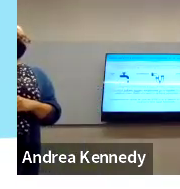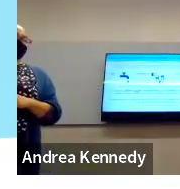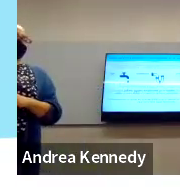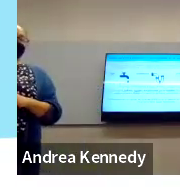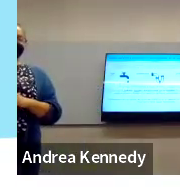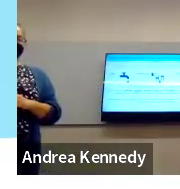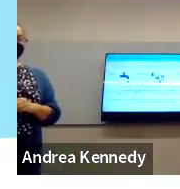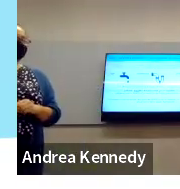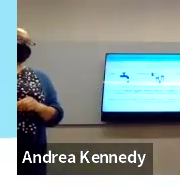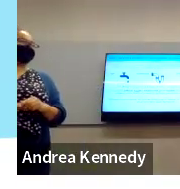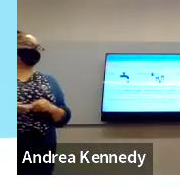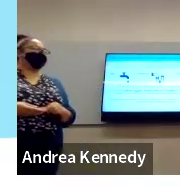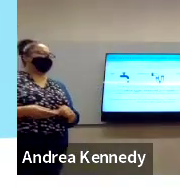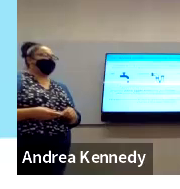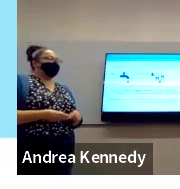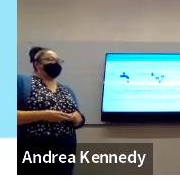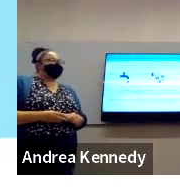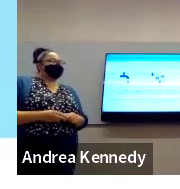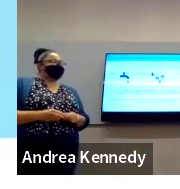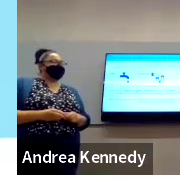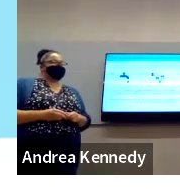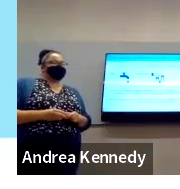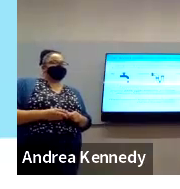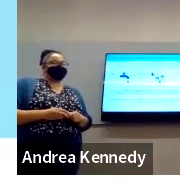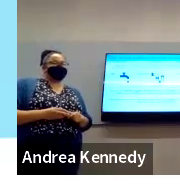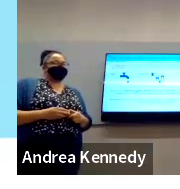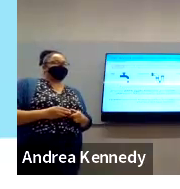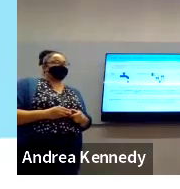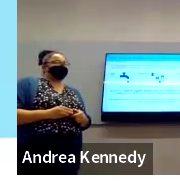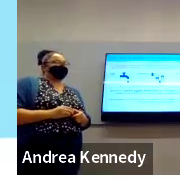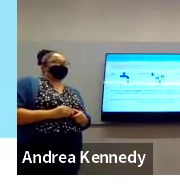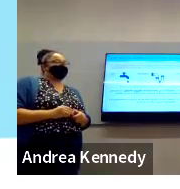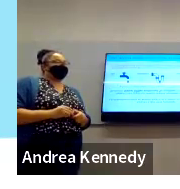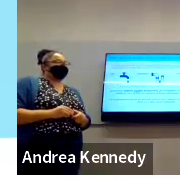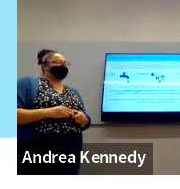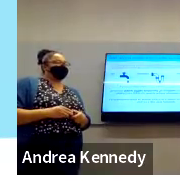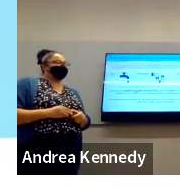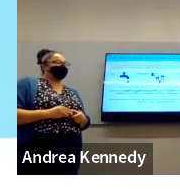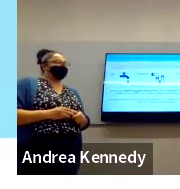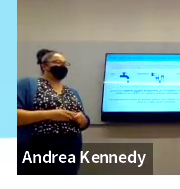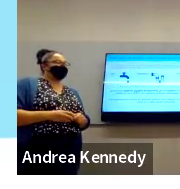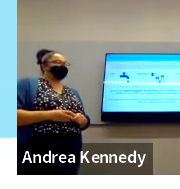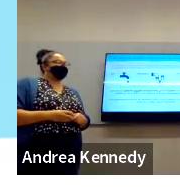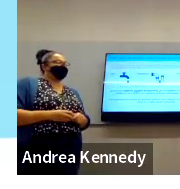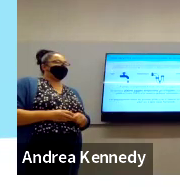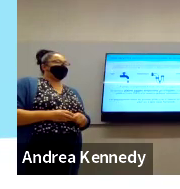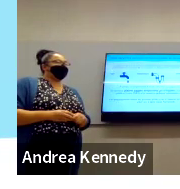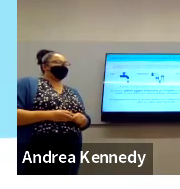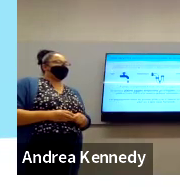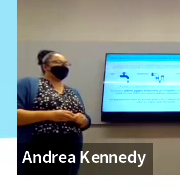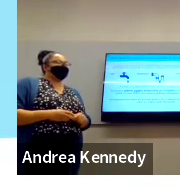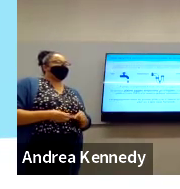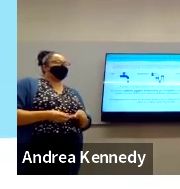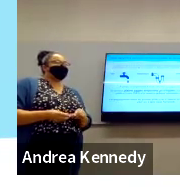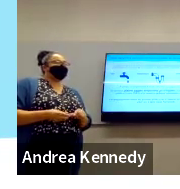en realidad va a vaciar dependiendo en los números, en toda la evidencia que nos entreguen para que podamos encontrar ese promedio.